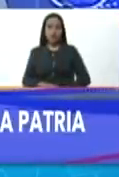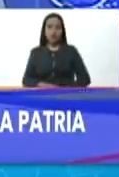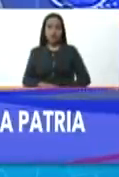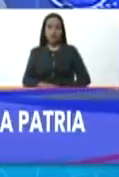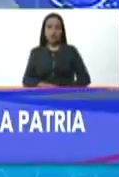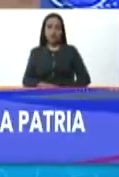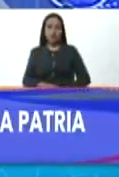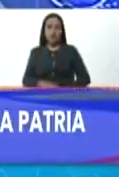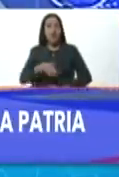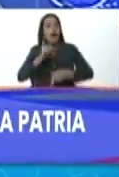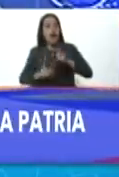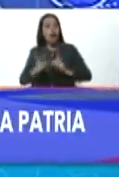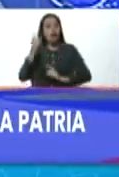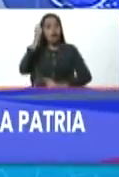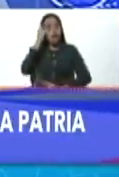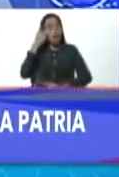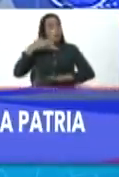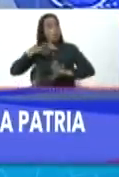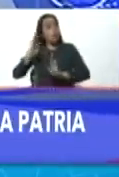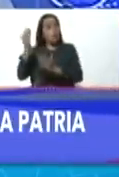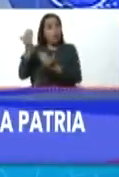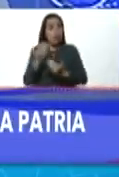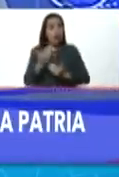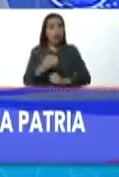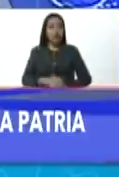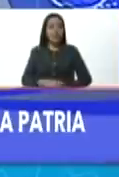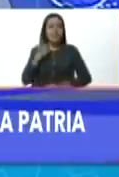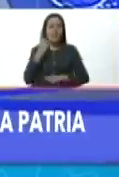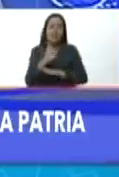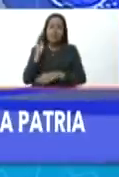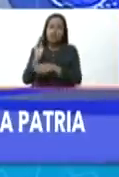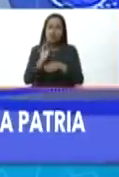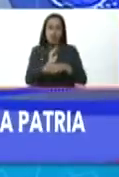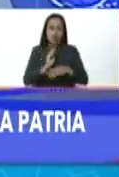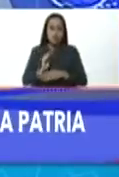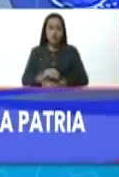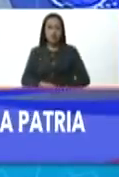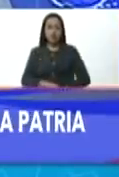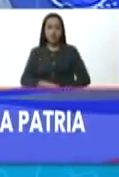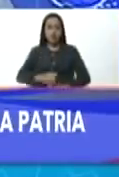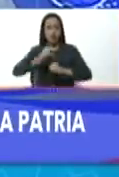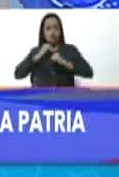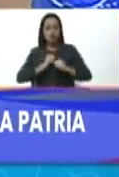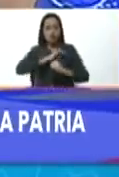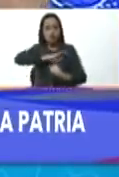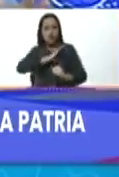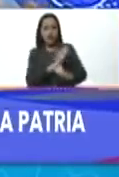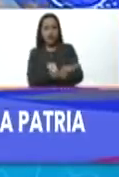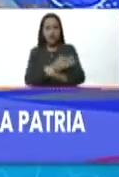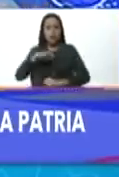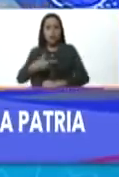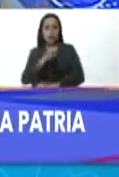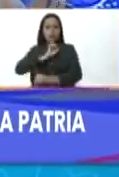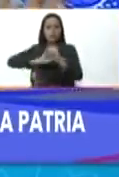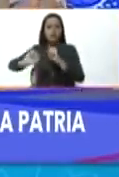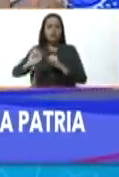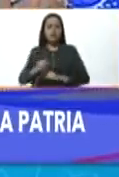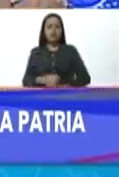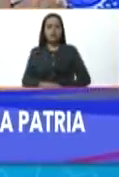y que algún día va a llegar y debemos estar preparados, robustos para enfrentar